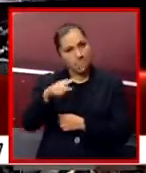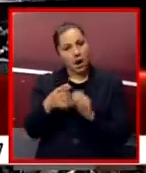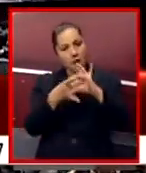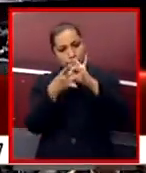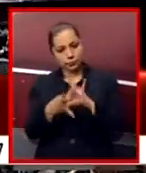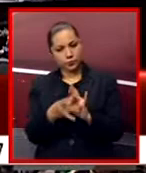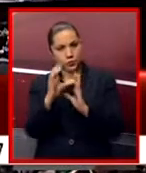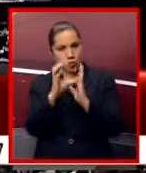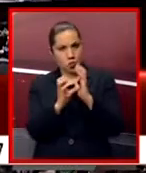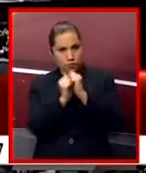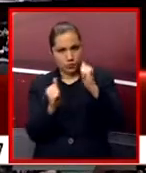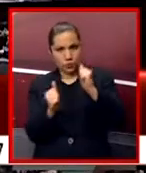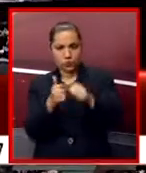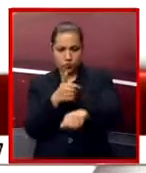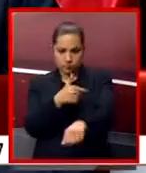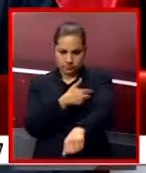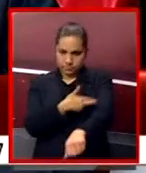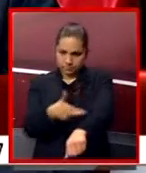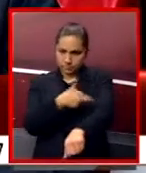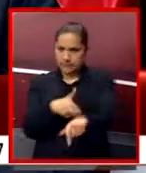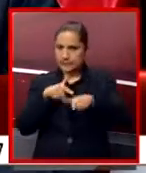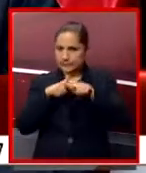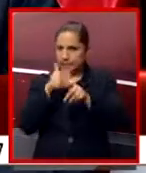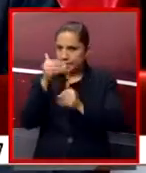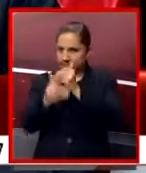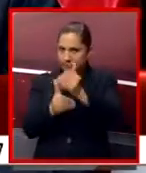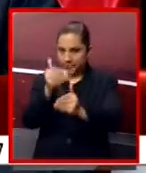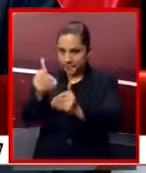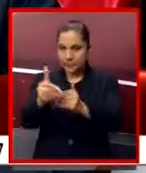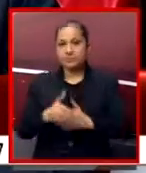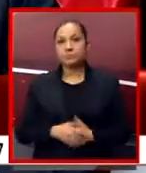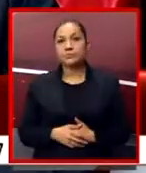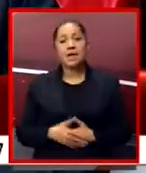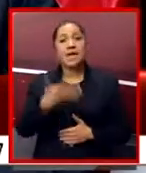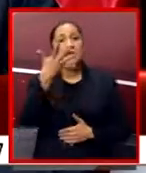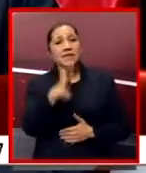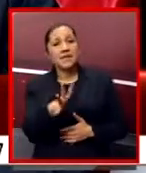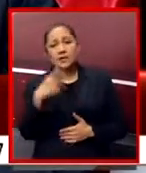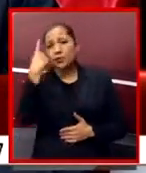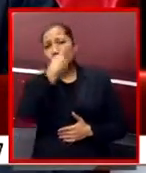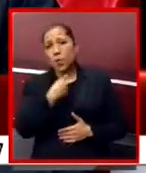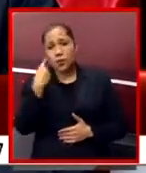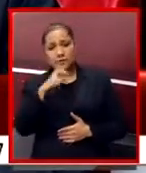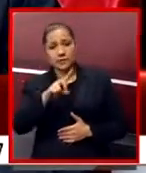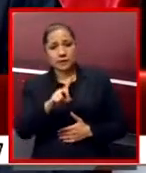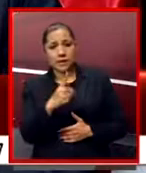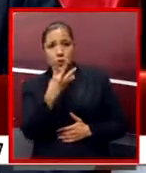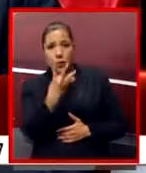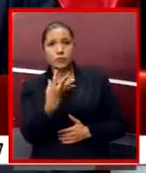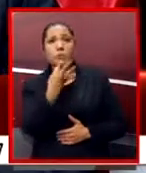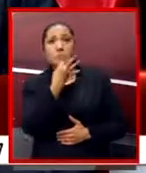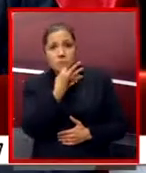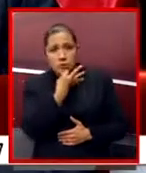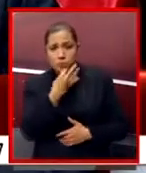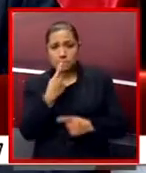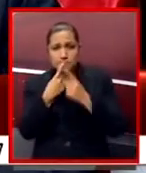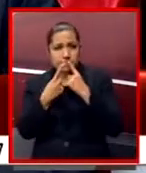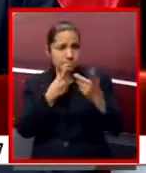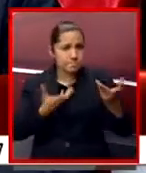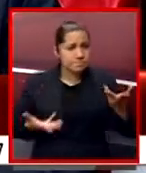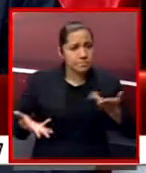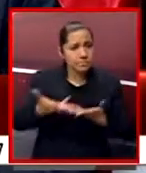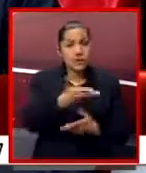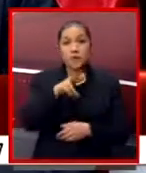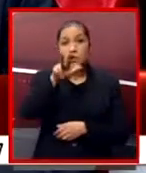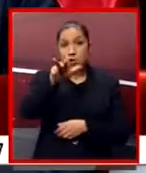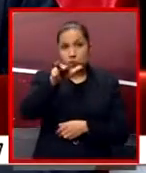efectos constitucionales. Después de 10 horas con 34 minutos, 18 oradores en